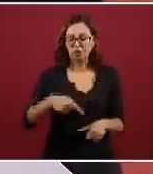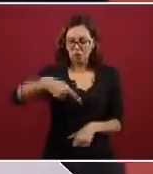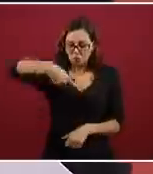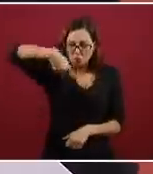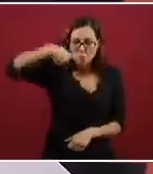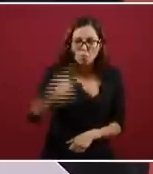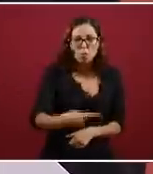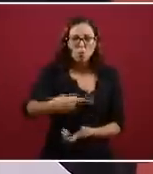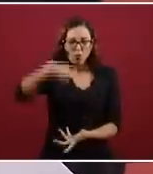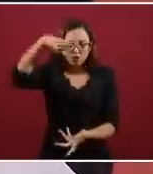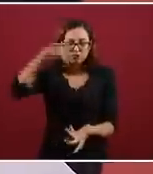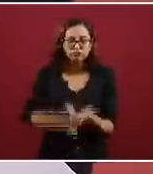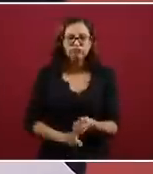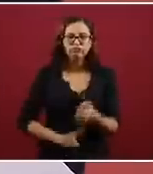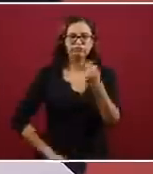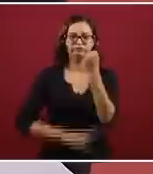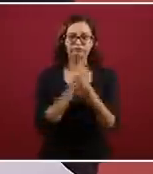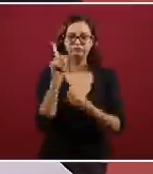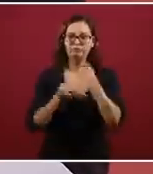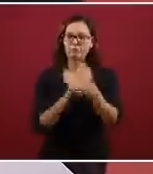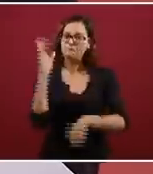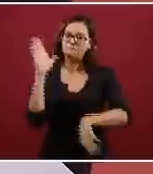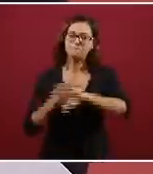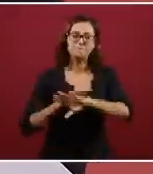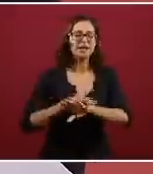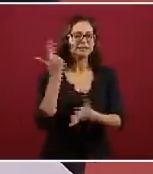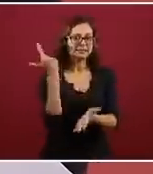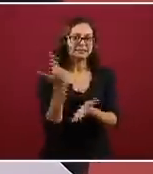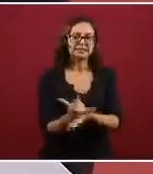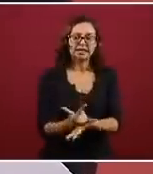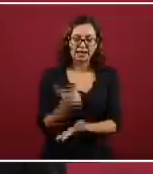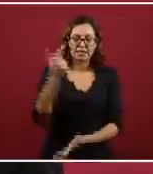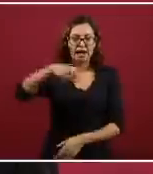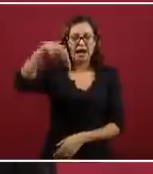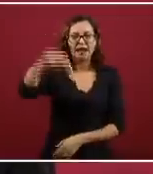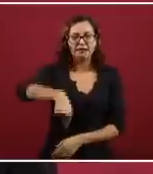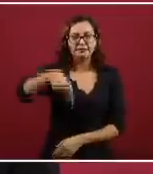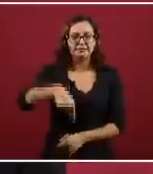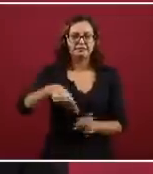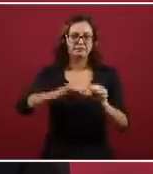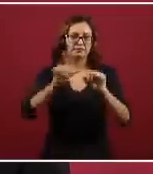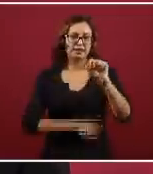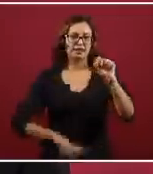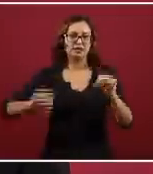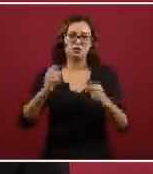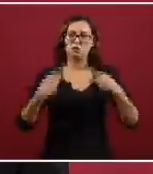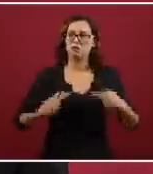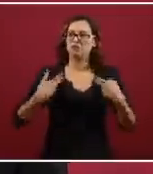resolver lo que más daña a nuestro pueblo.